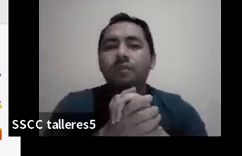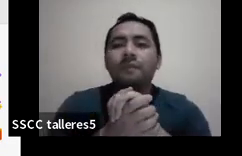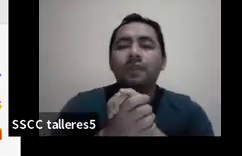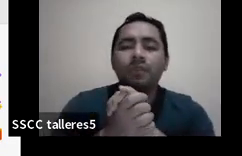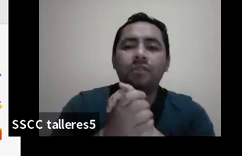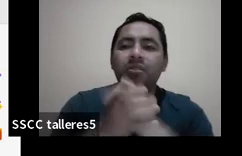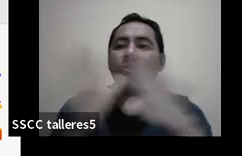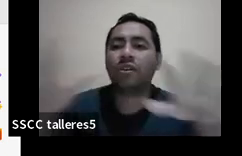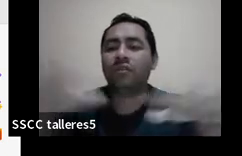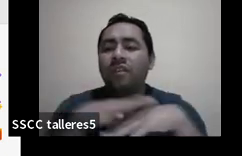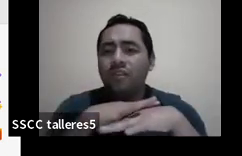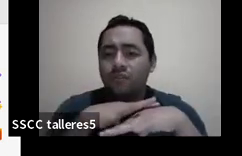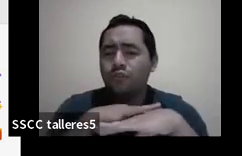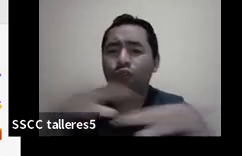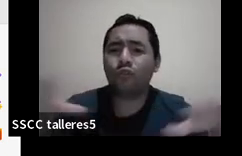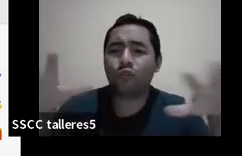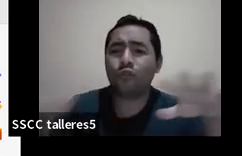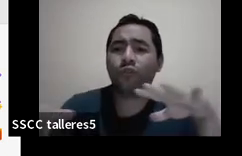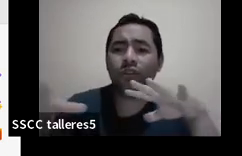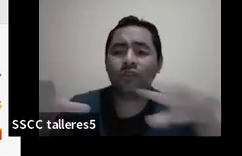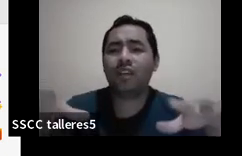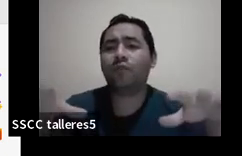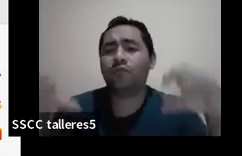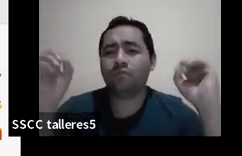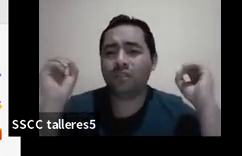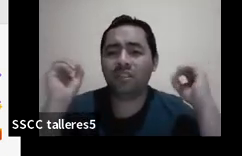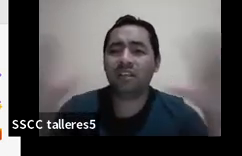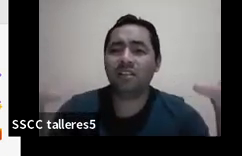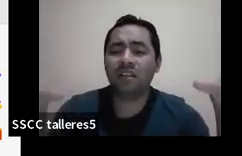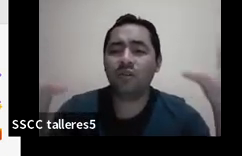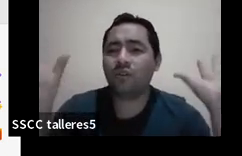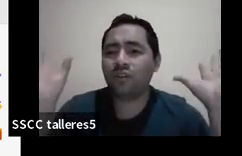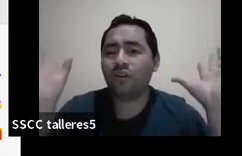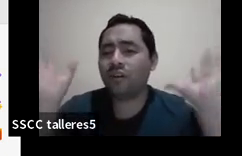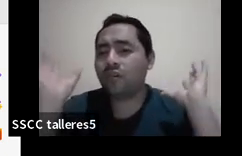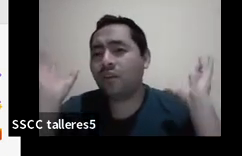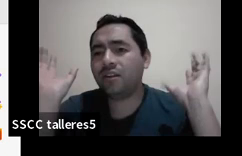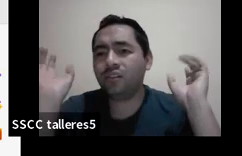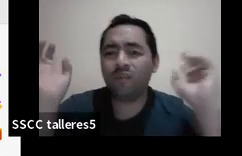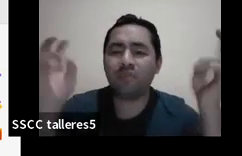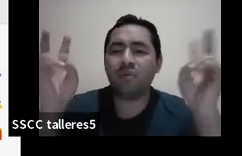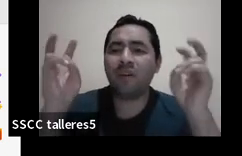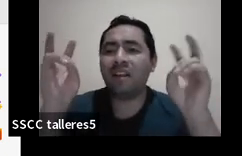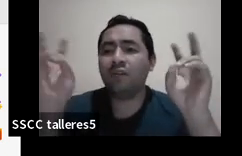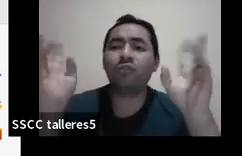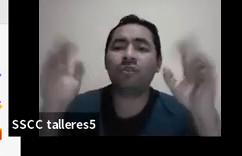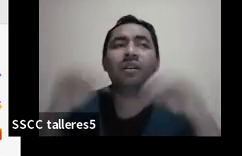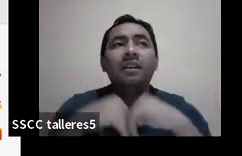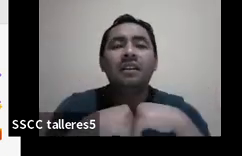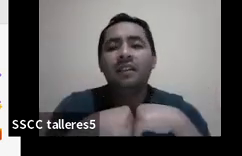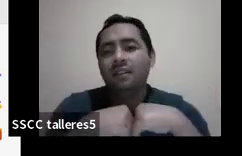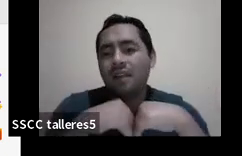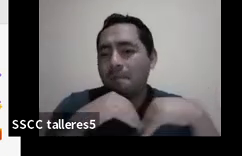Educación, ¿no? Entonces, el Ministerio de Educación lo que ha dicho, todos los sordos y los ciegos, pues tienen que estar incluidos en colegios regulares, ¿no? Para promover la